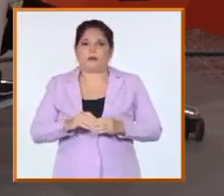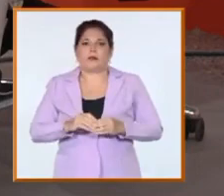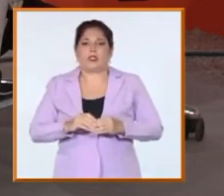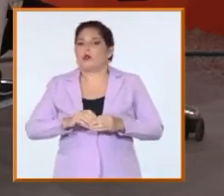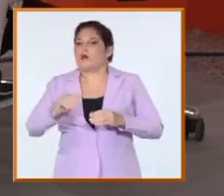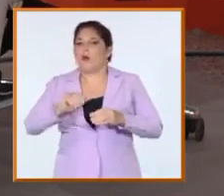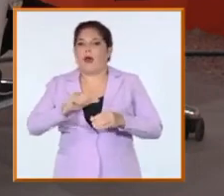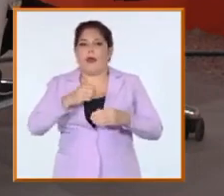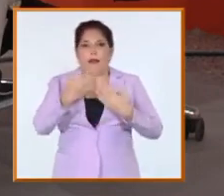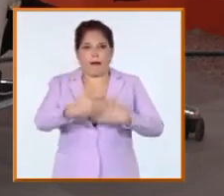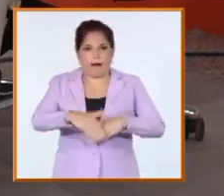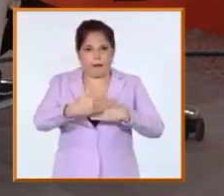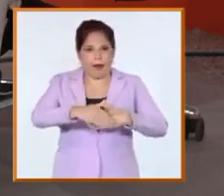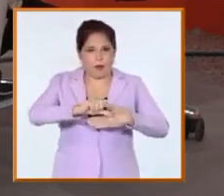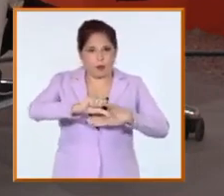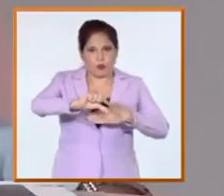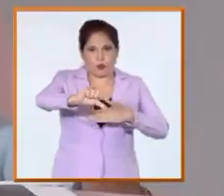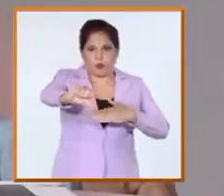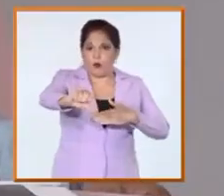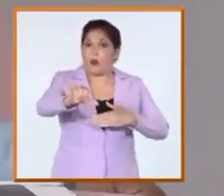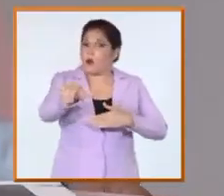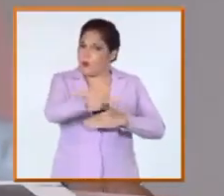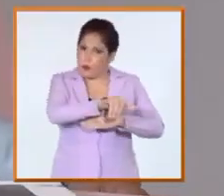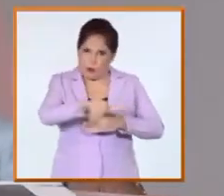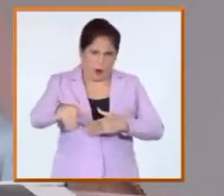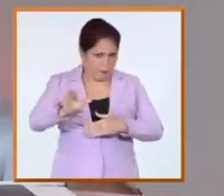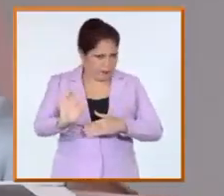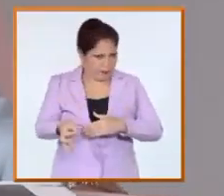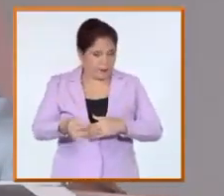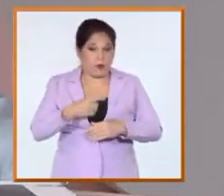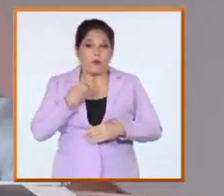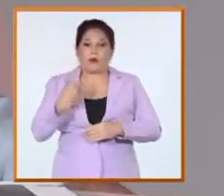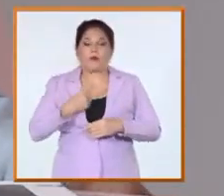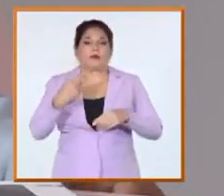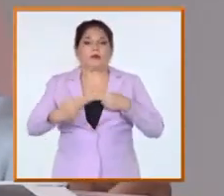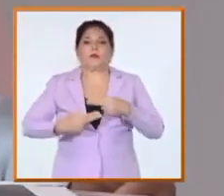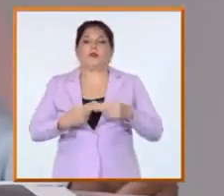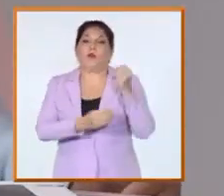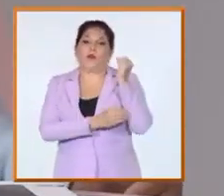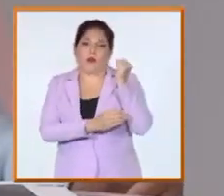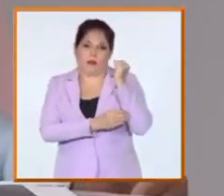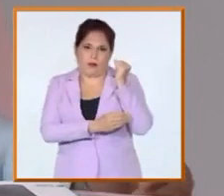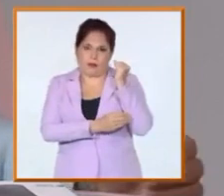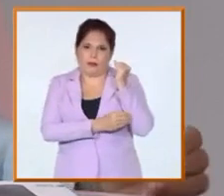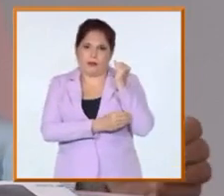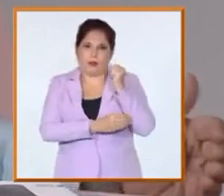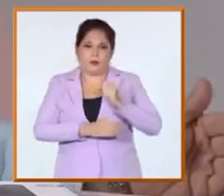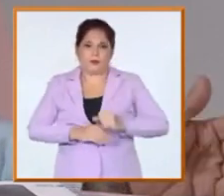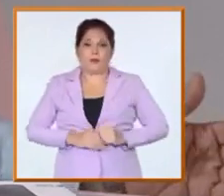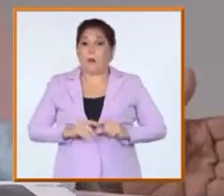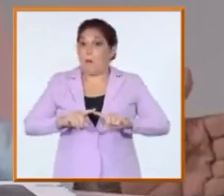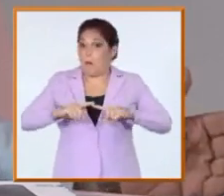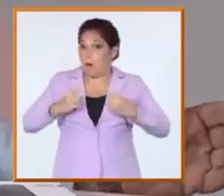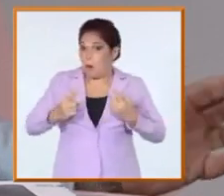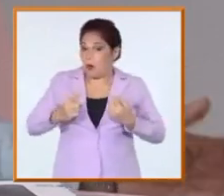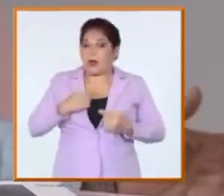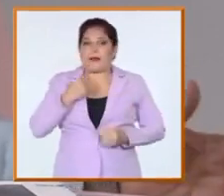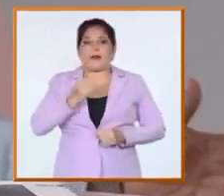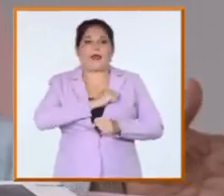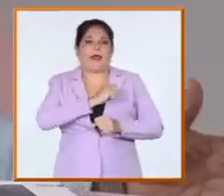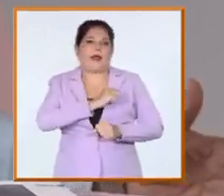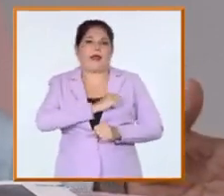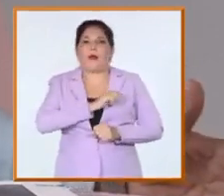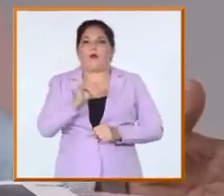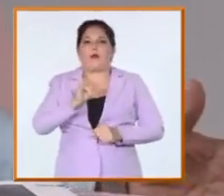integralmente tenemos un programa con eso y que estamos potenciando porque el cuando podamos tener